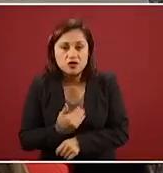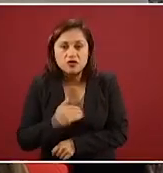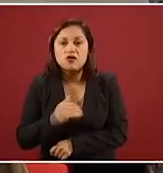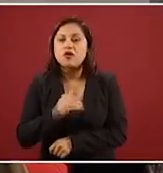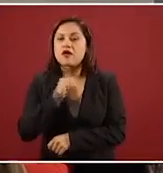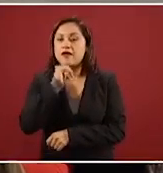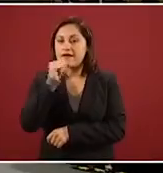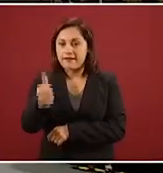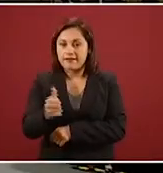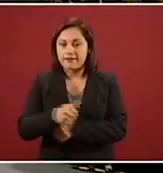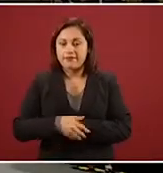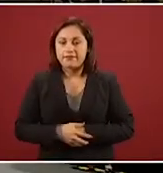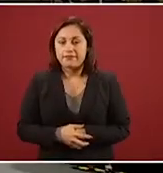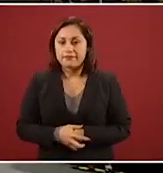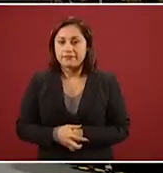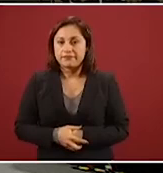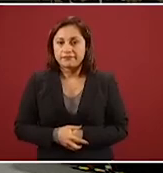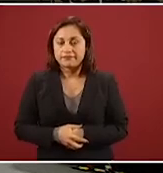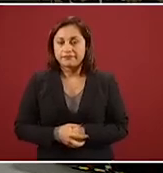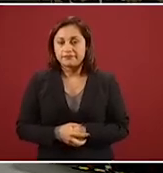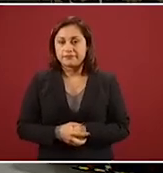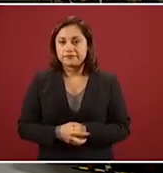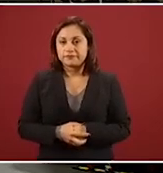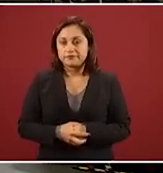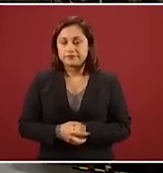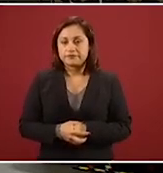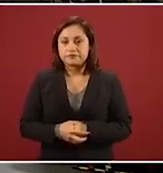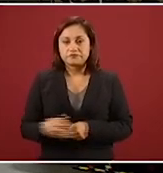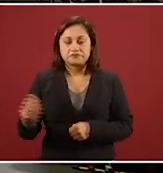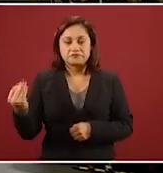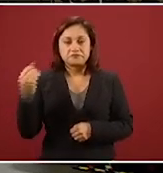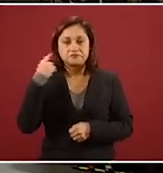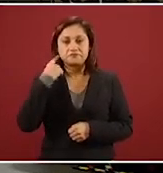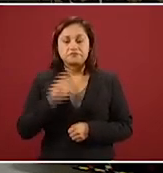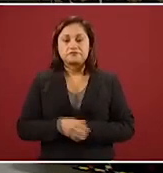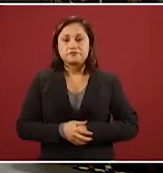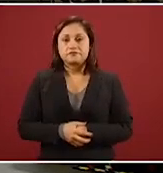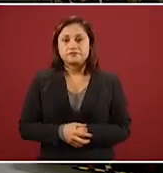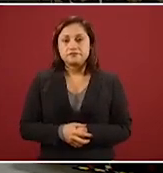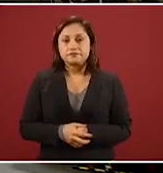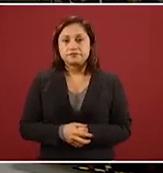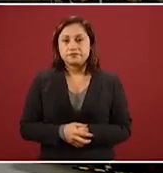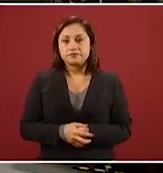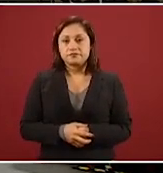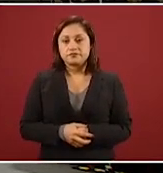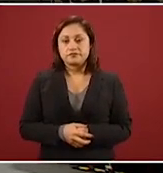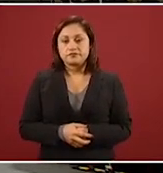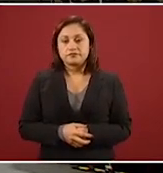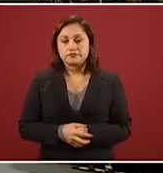Perdón, pero el SAT ya lo chimió y… Sí, pero si no tiene